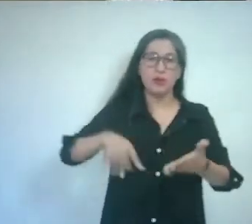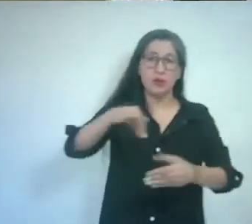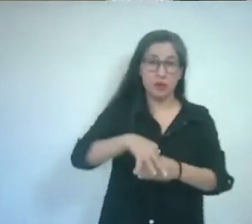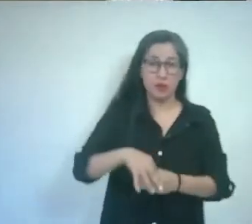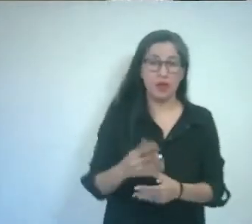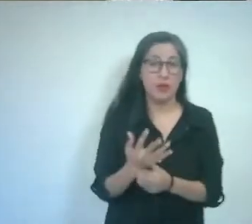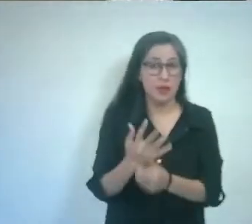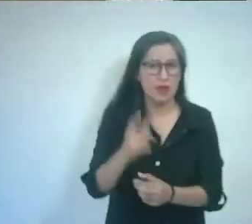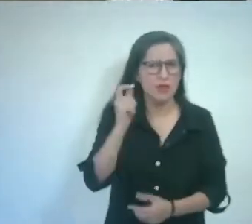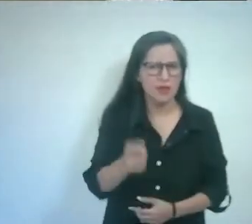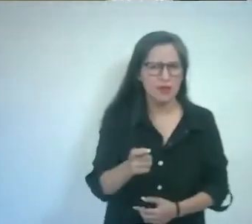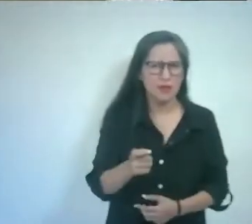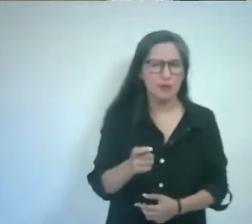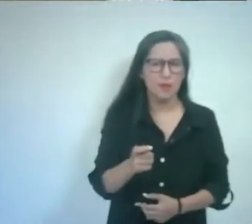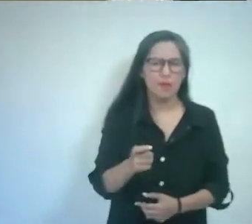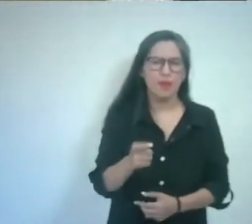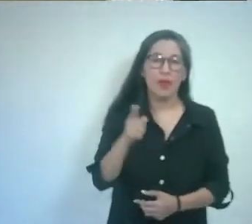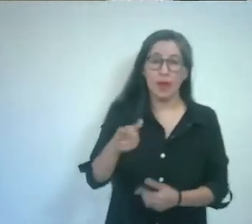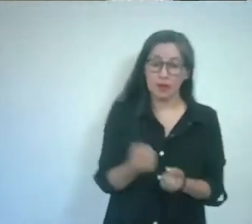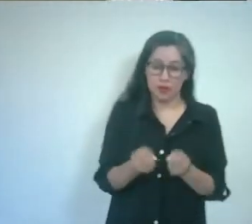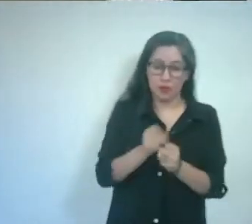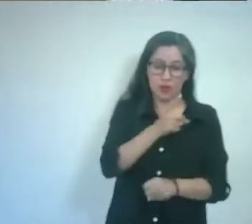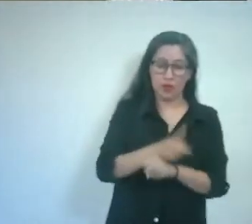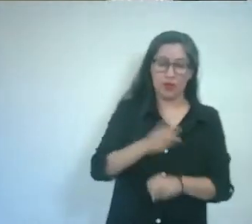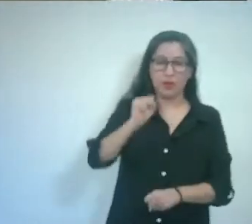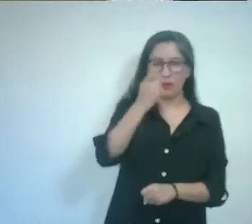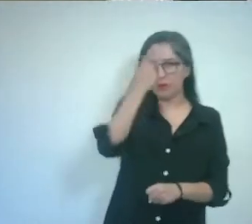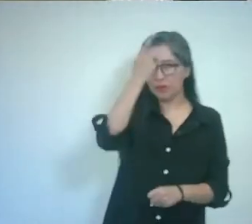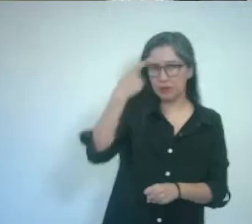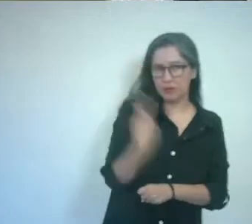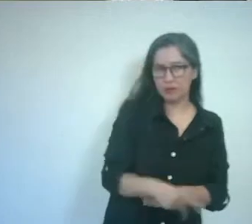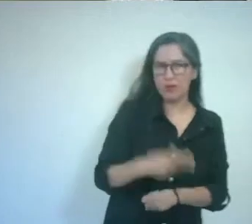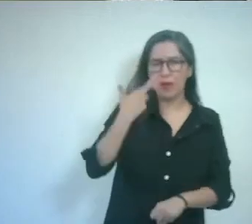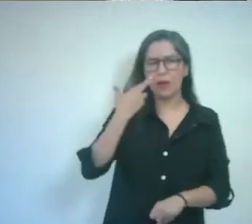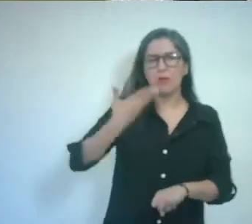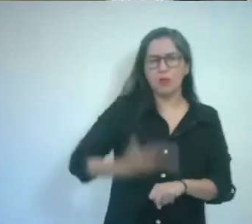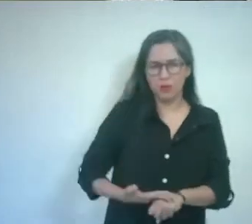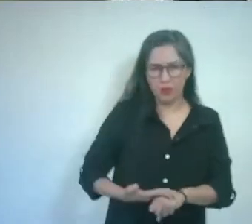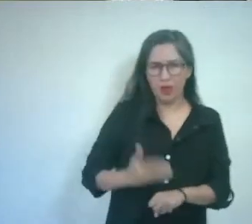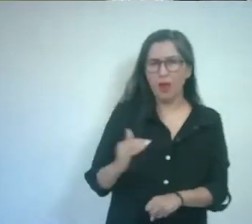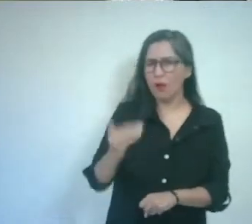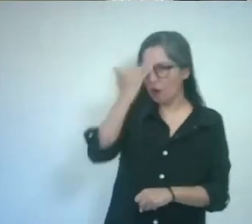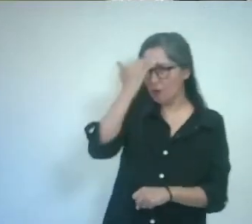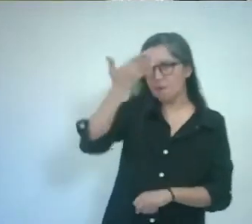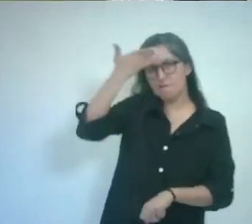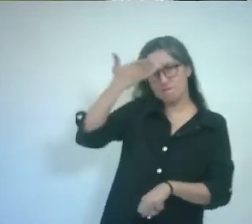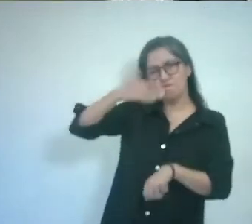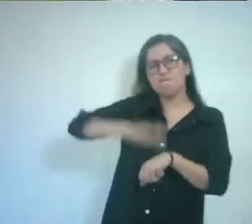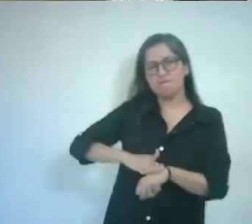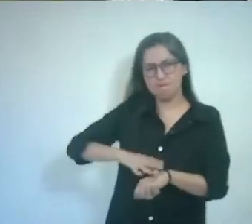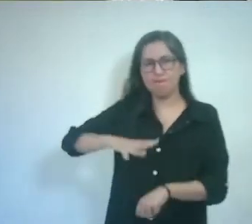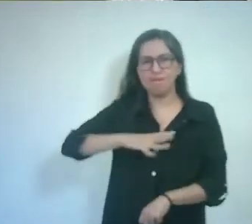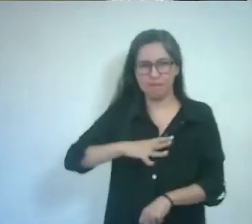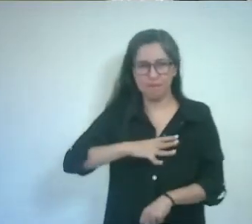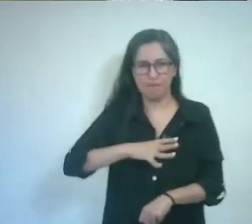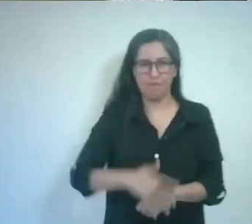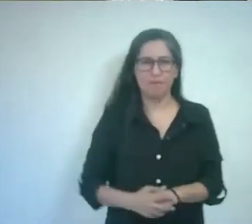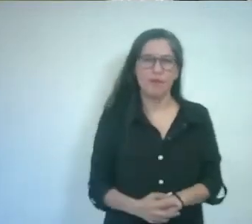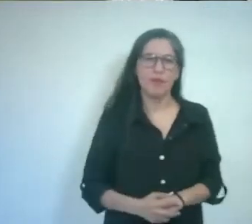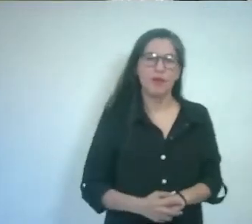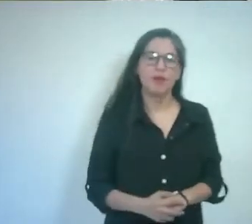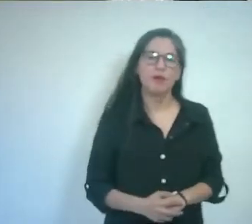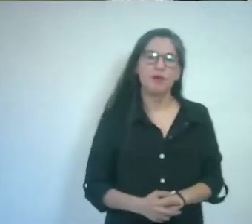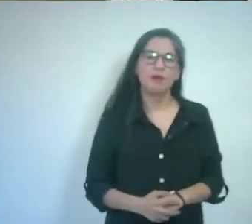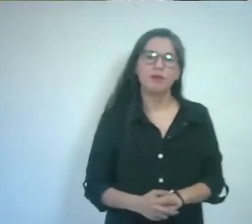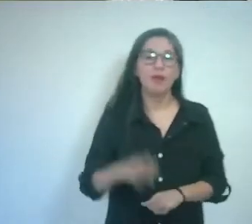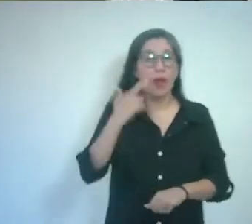respecto, debe destacarse que la sociedad potosina es una sociedad responsable, conocedora y con memoria, por lo que sabrá discernir.